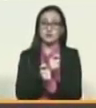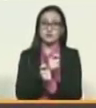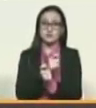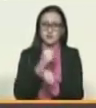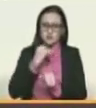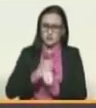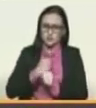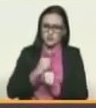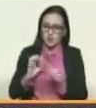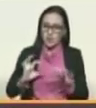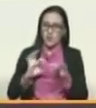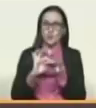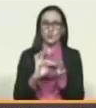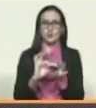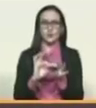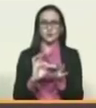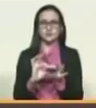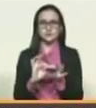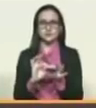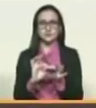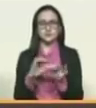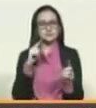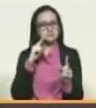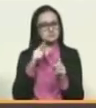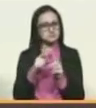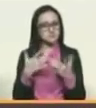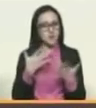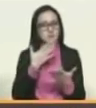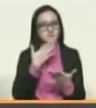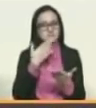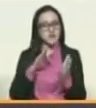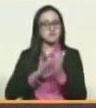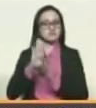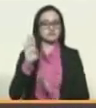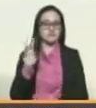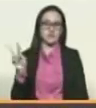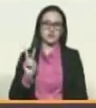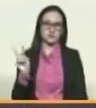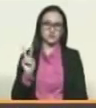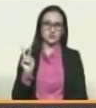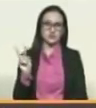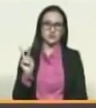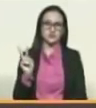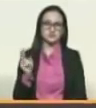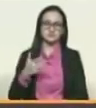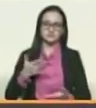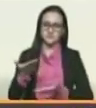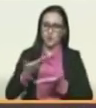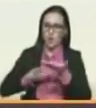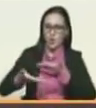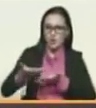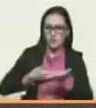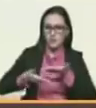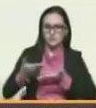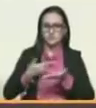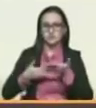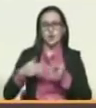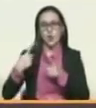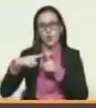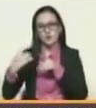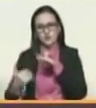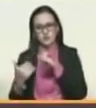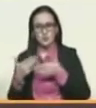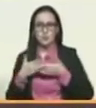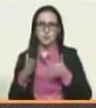trabajen en conjunto para lo mejor del país. en colaboración entre los poderes públicos, tal como